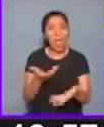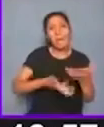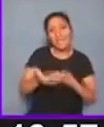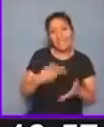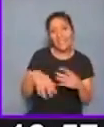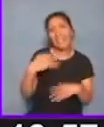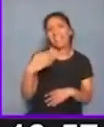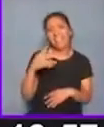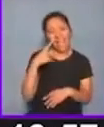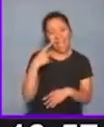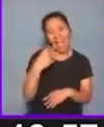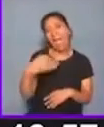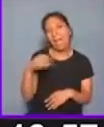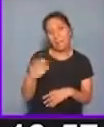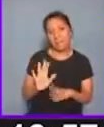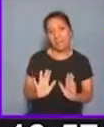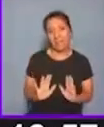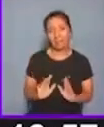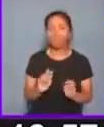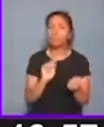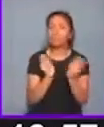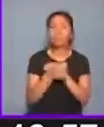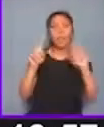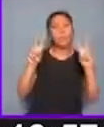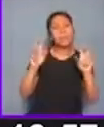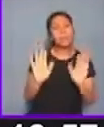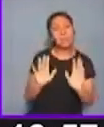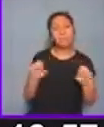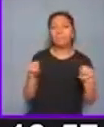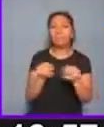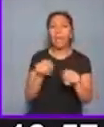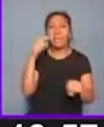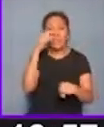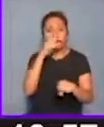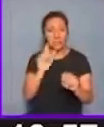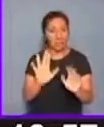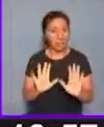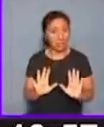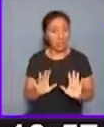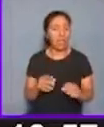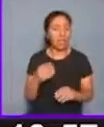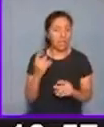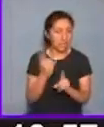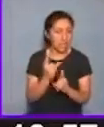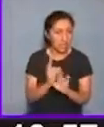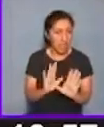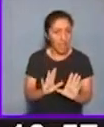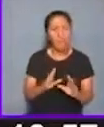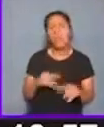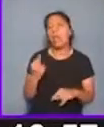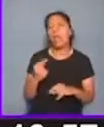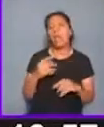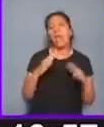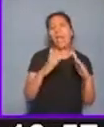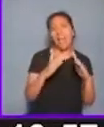bastante especial pero cambiando un poquito de tema nosotros canal 7 de jujui siempre se destaca por una sección especial que son los vecinos en acción y